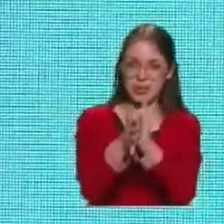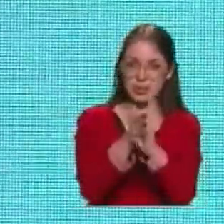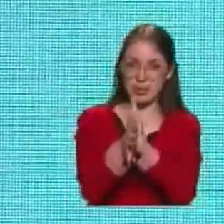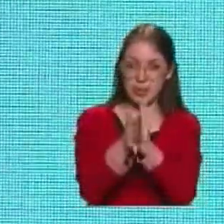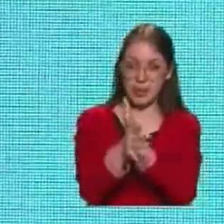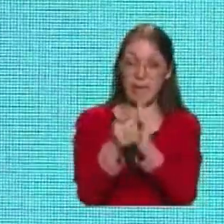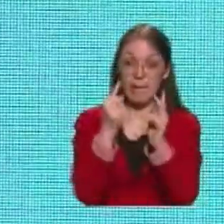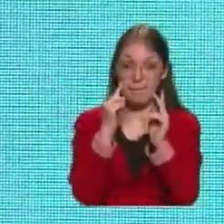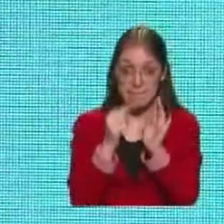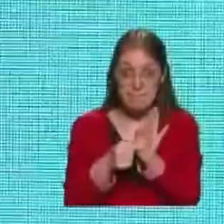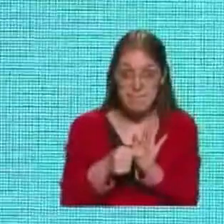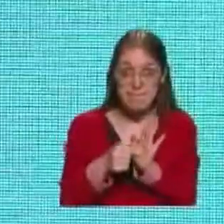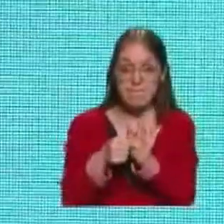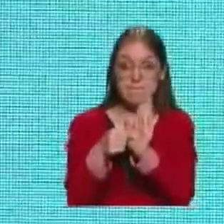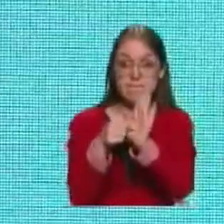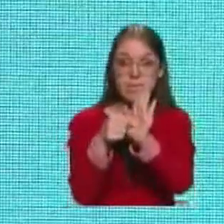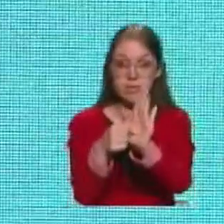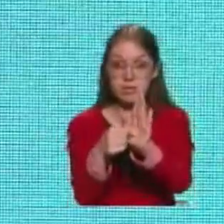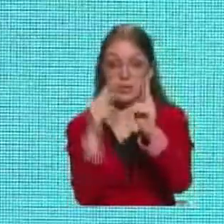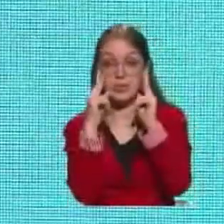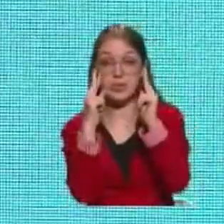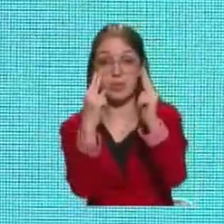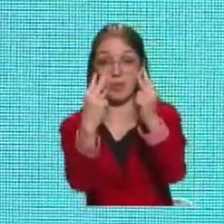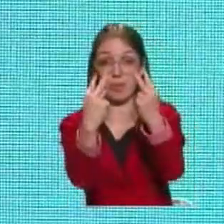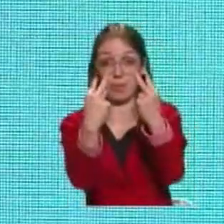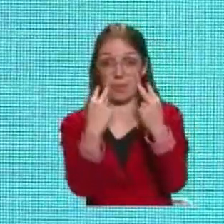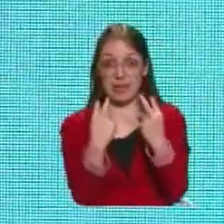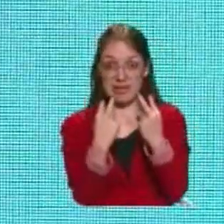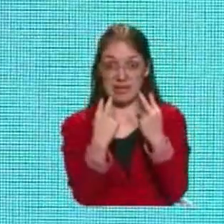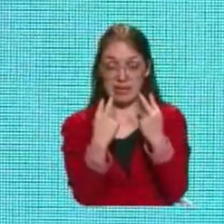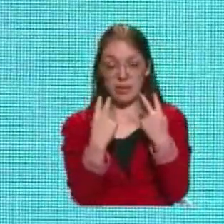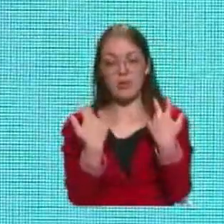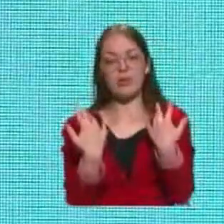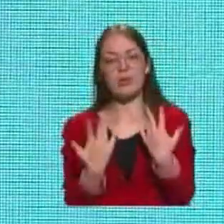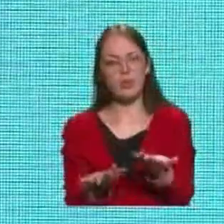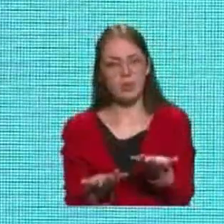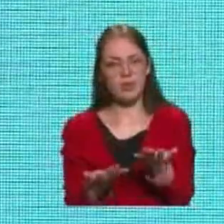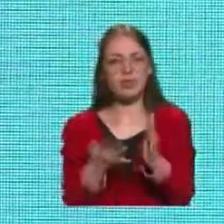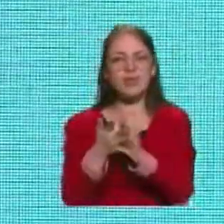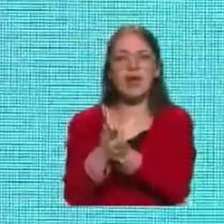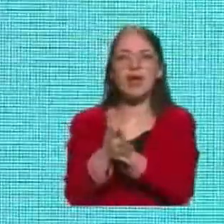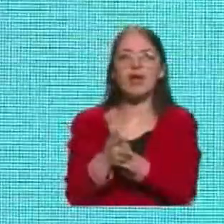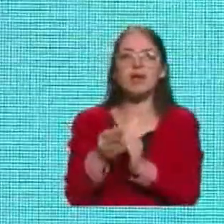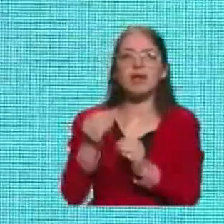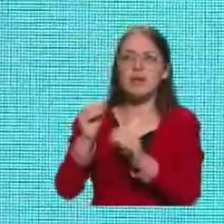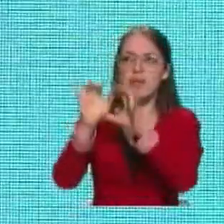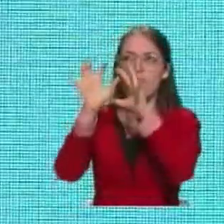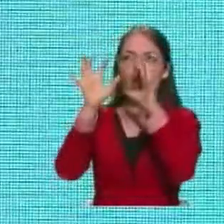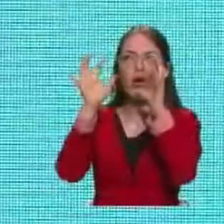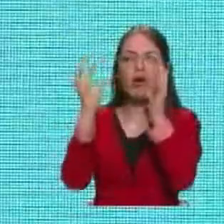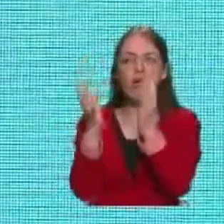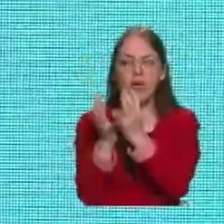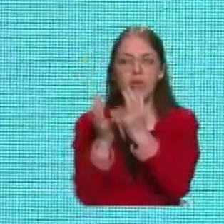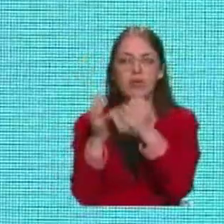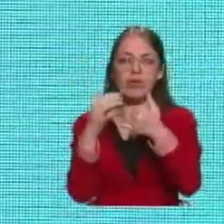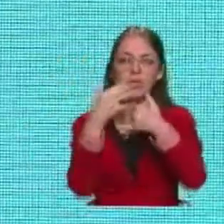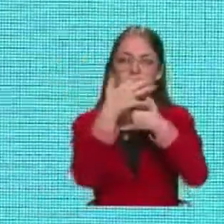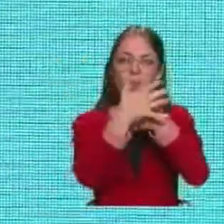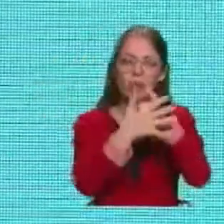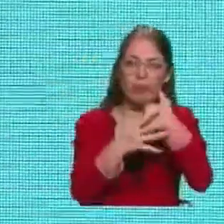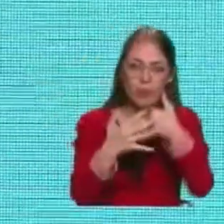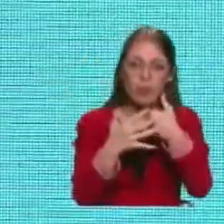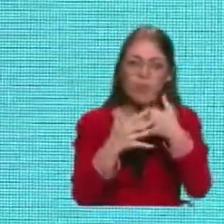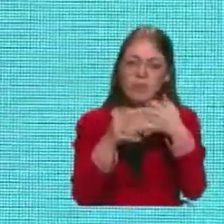televidentes a todos los que están participando a esta hora en este importante foro en la realidad del planeta la realidad de colombia y por supuesto la